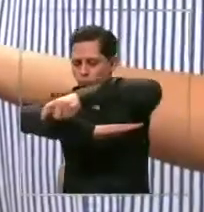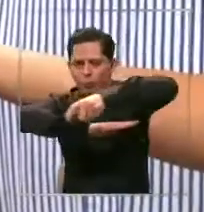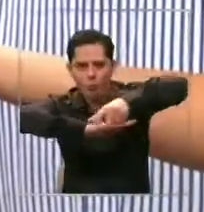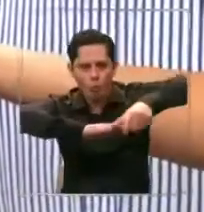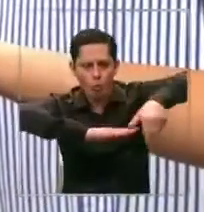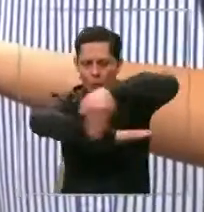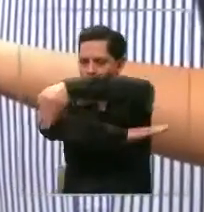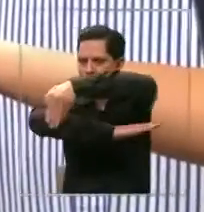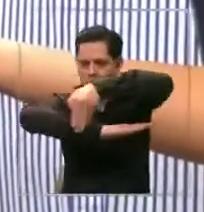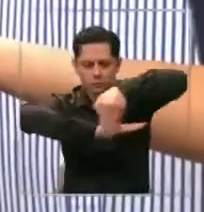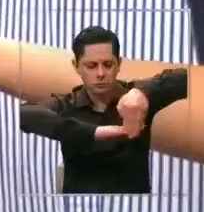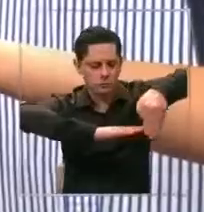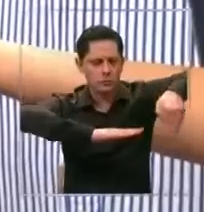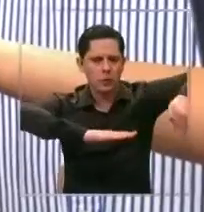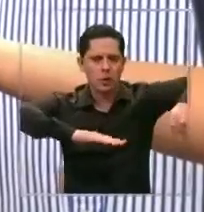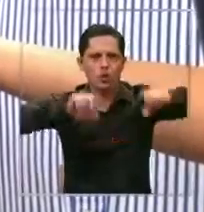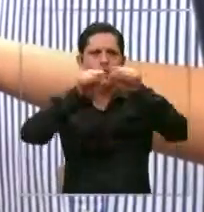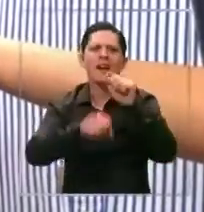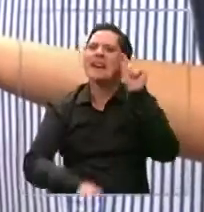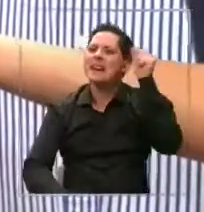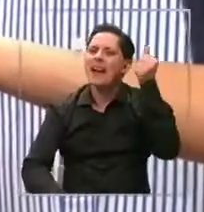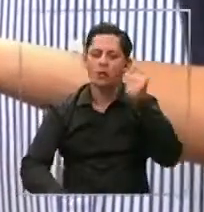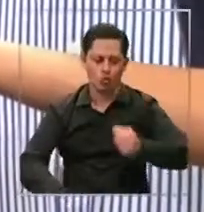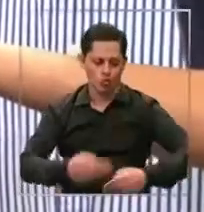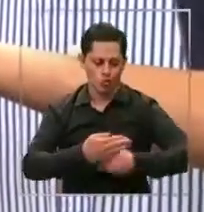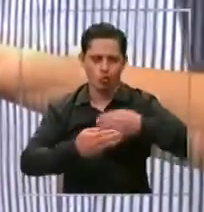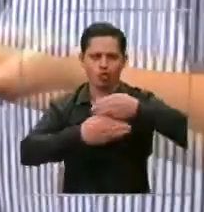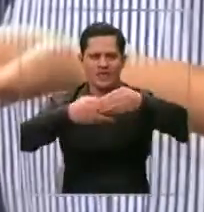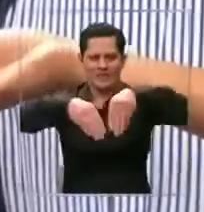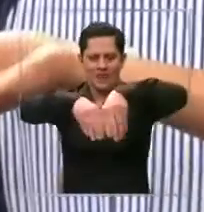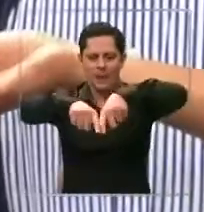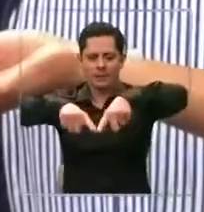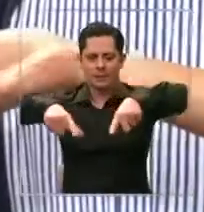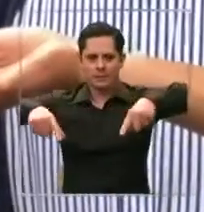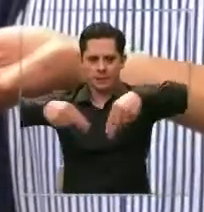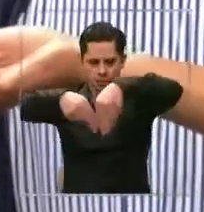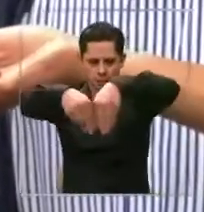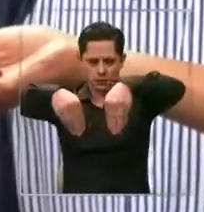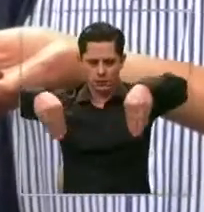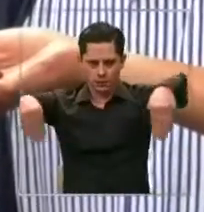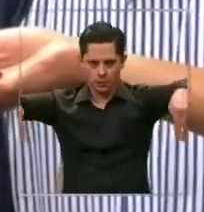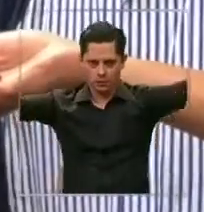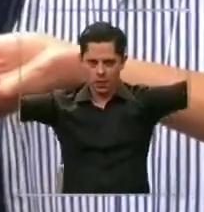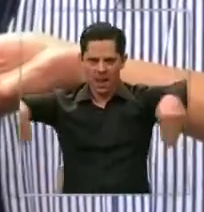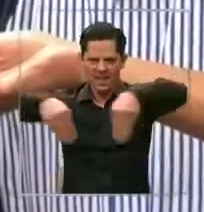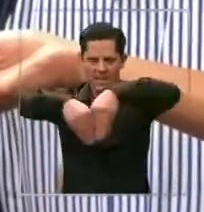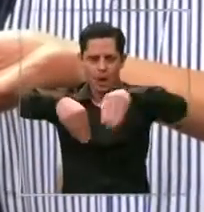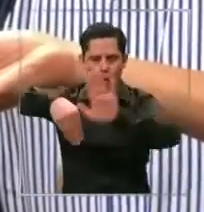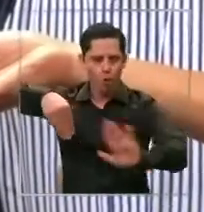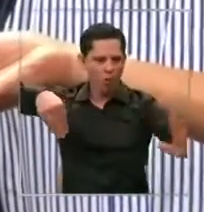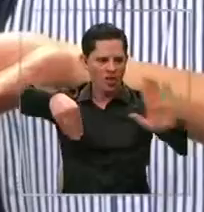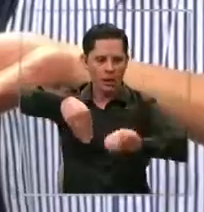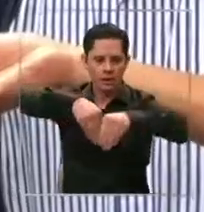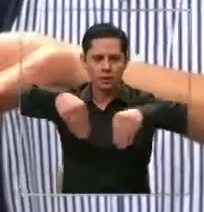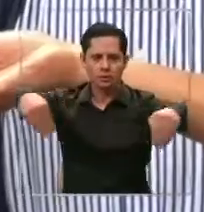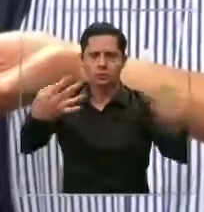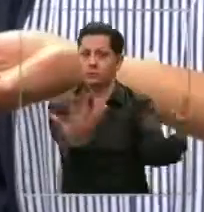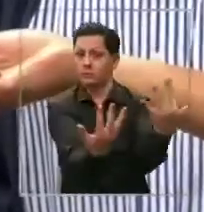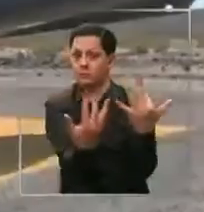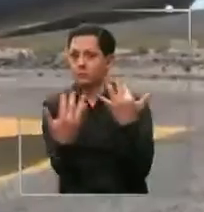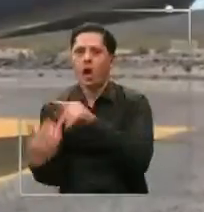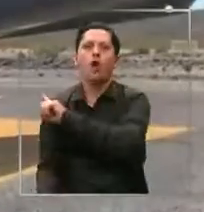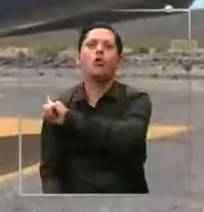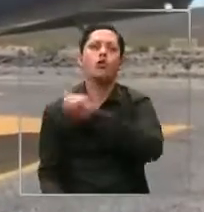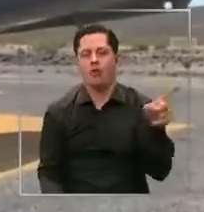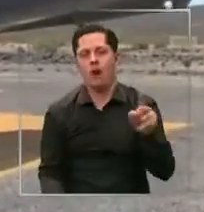La creación de un sistema integrado de frontera para los lugares donde se vigilan los pasos no